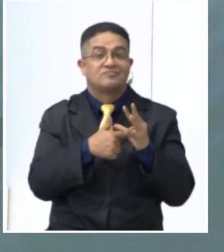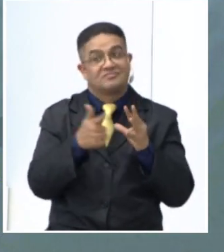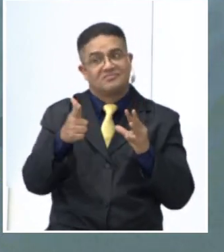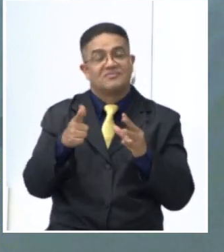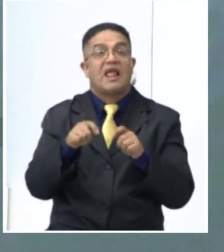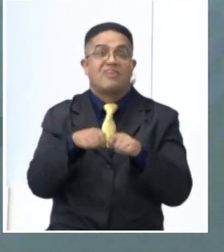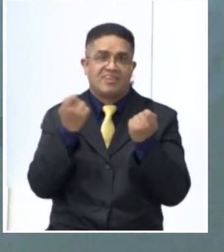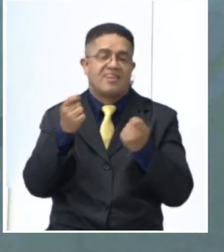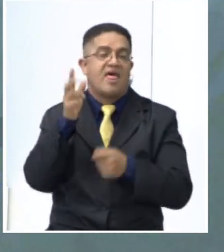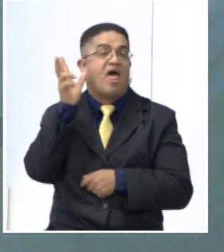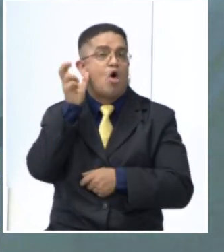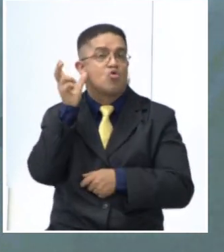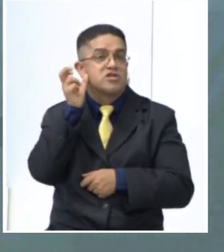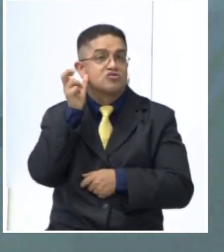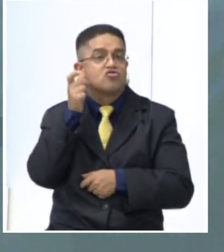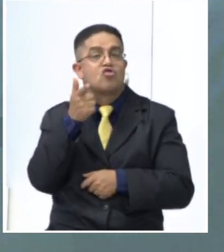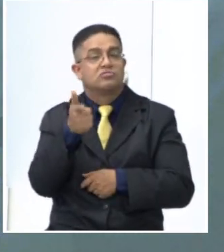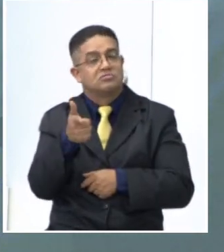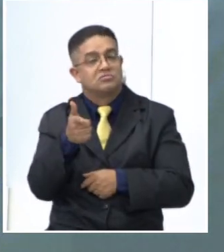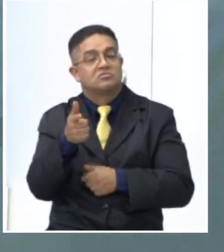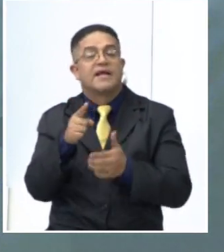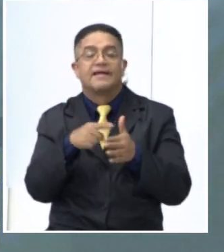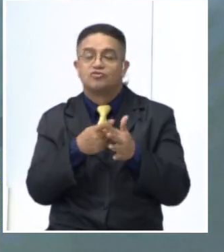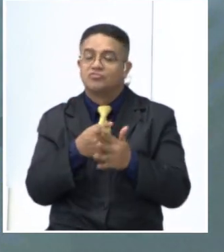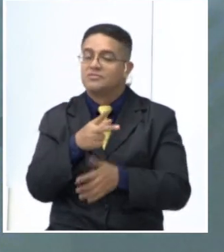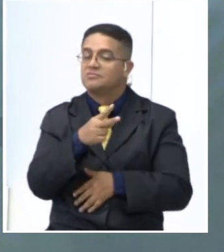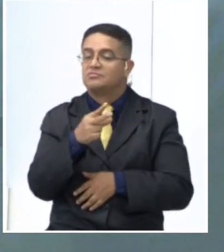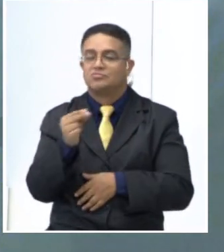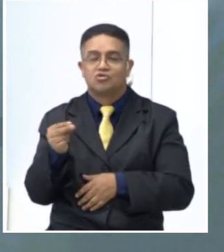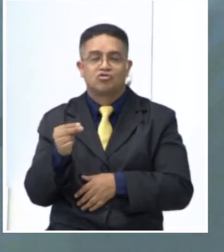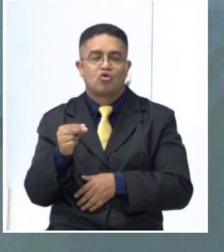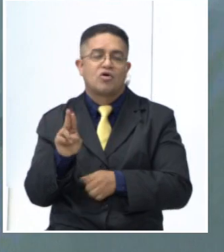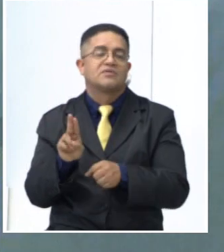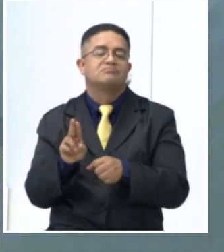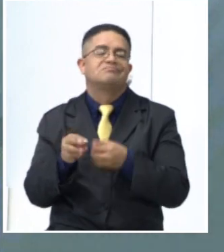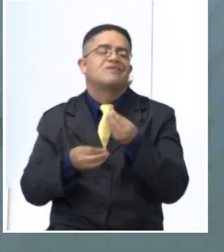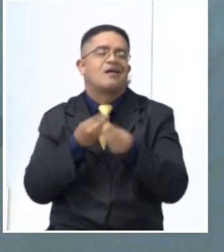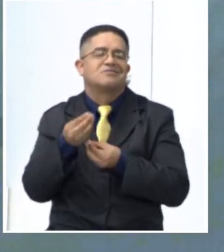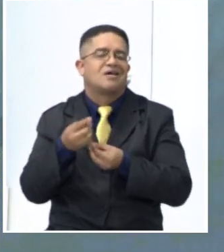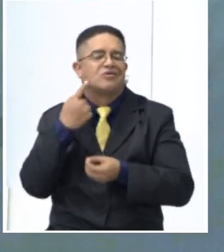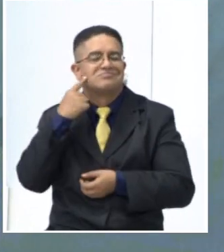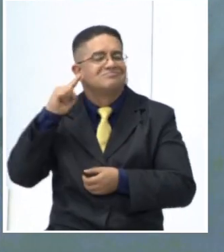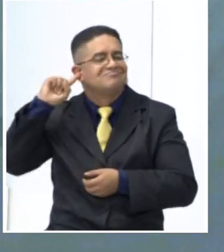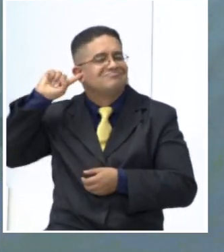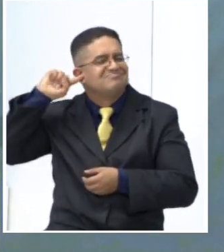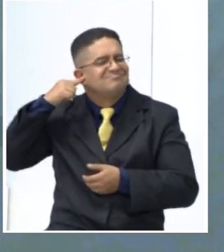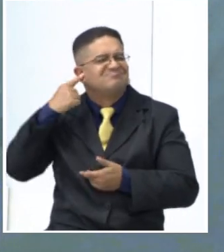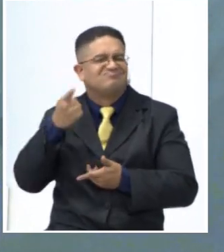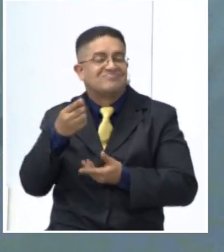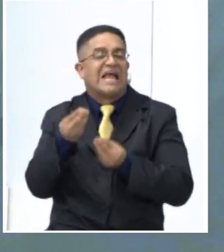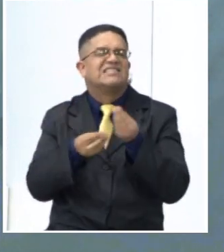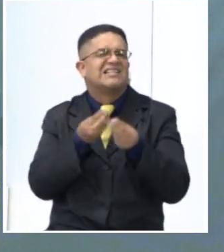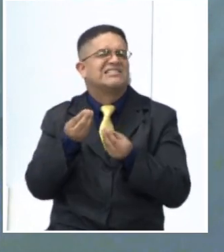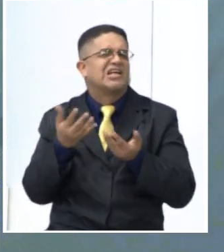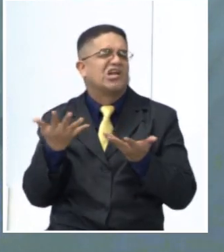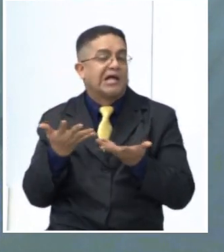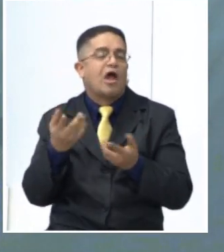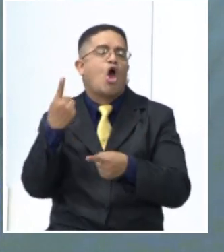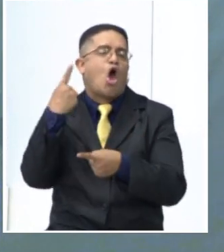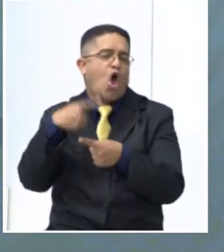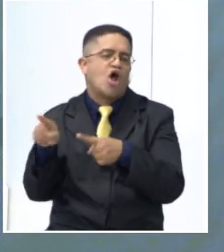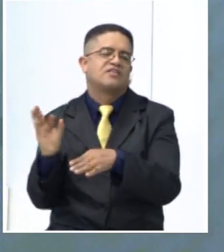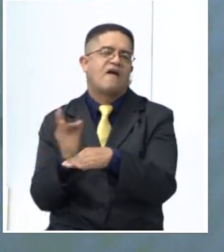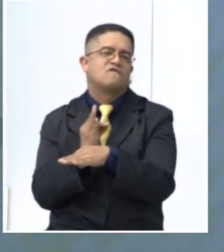audición. Entonces, son instrumentos que no se hicieron para los oídos. Definitivamente los hisopos se construyeron o se hicieron para otra